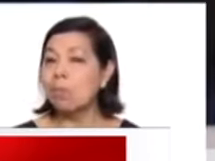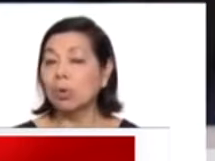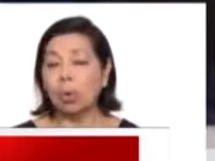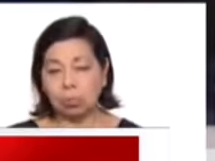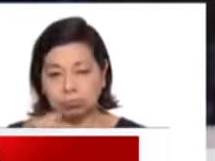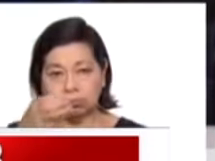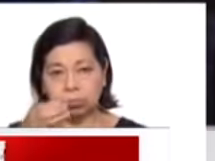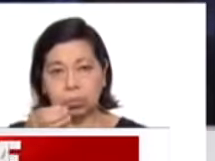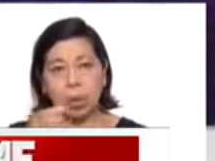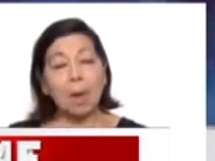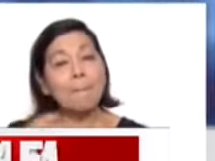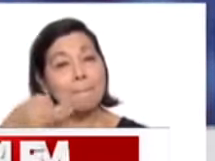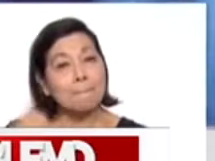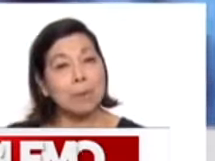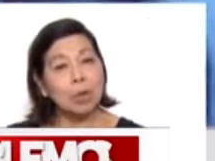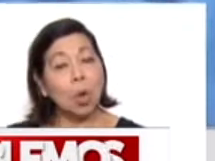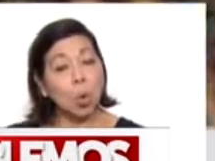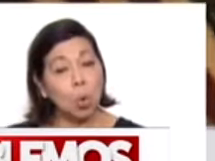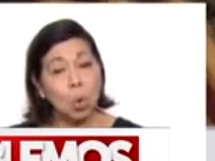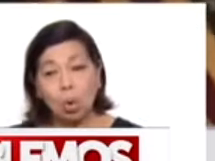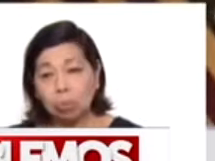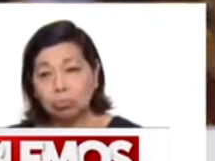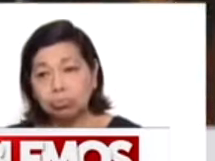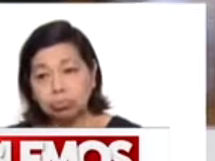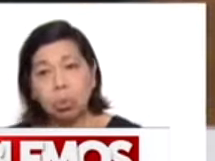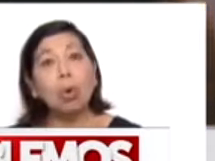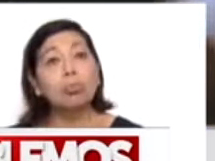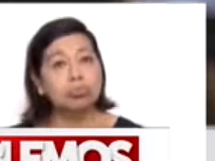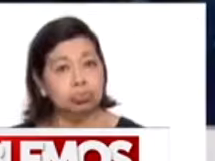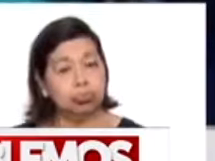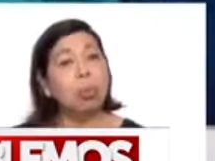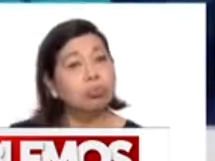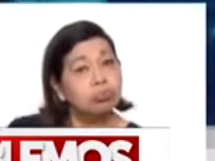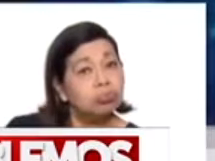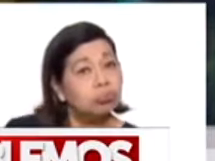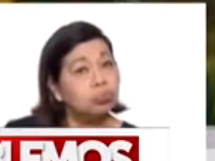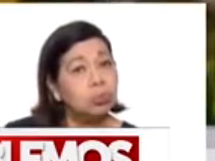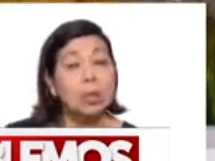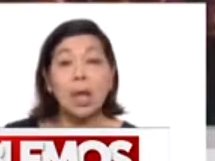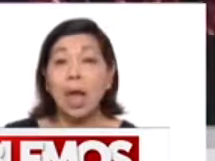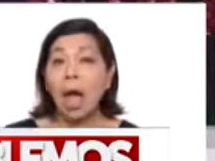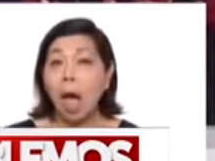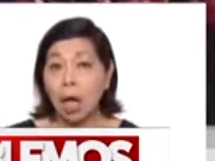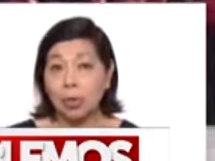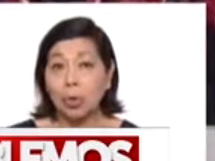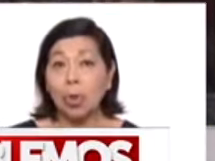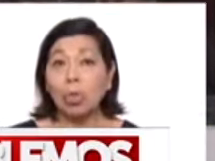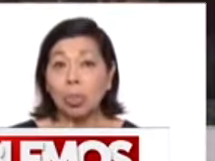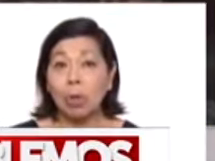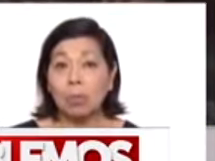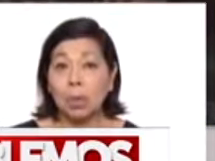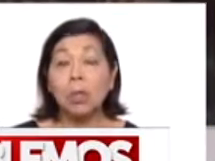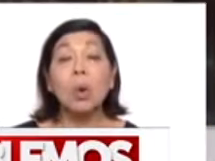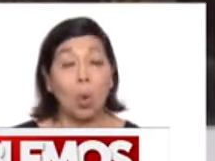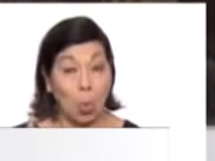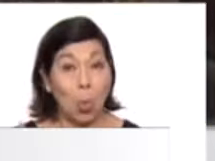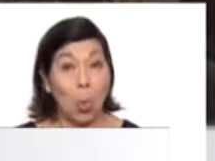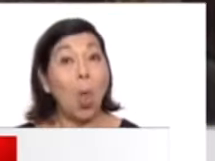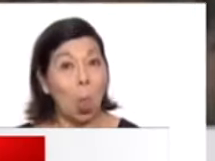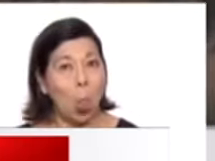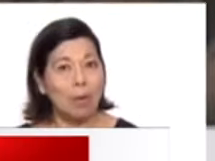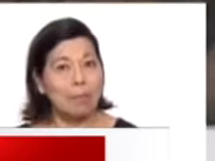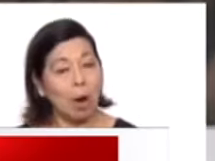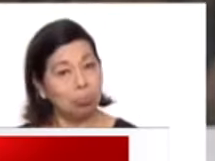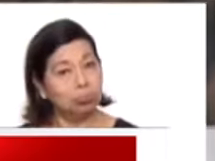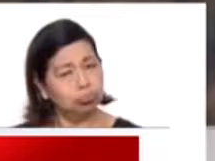con conocimientos específicos en la organización de grandes eventos. Desde el año 2019 no hemos parado en